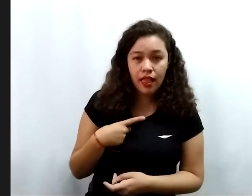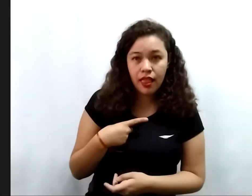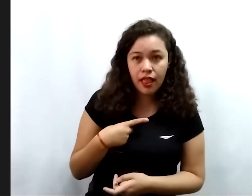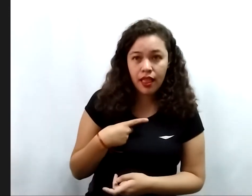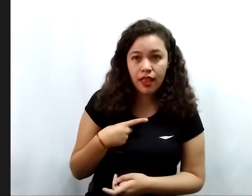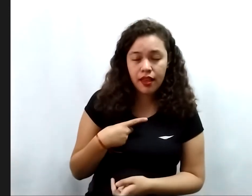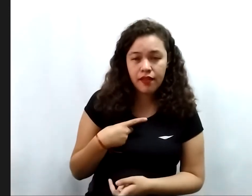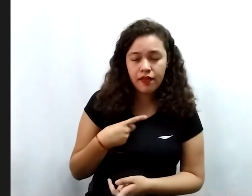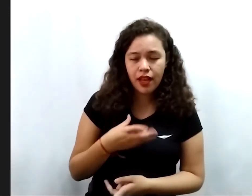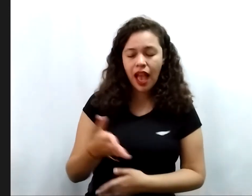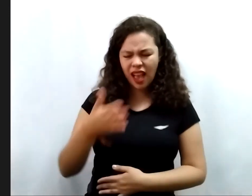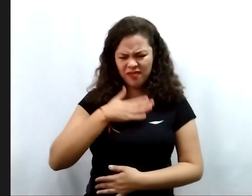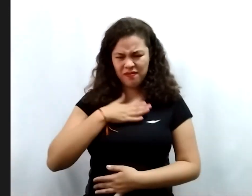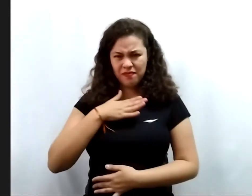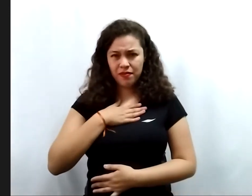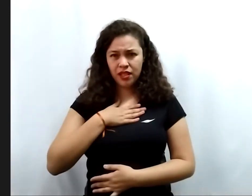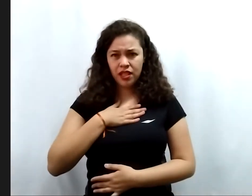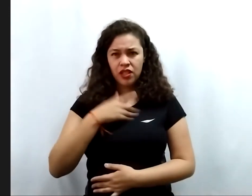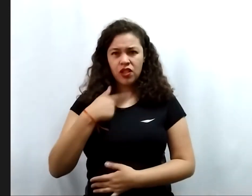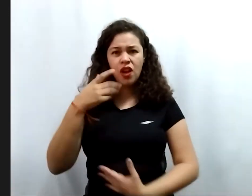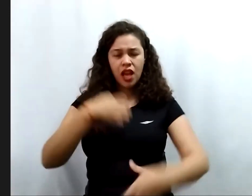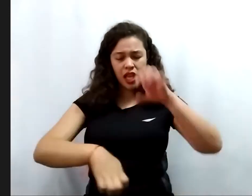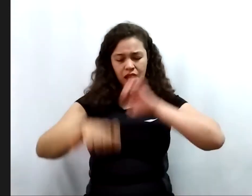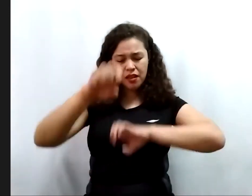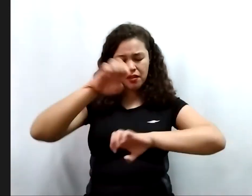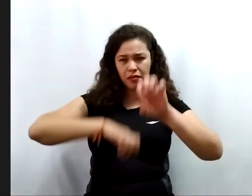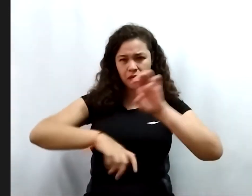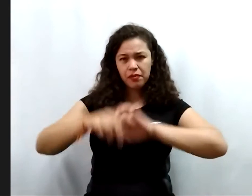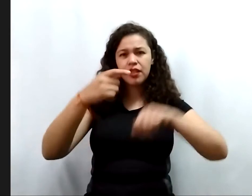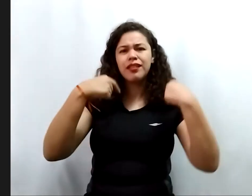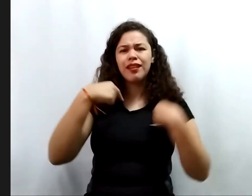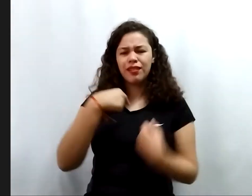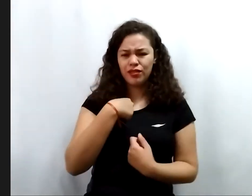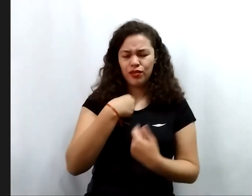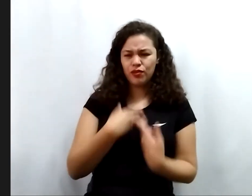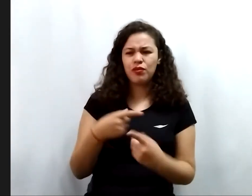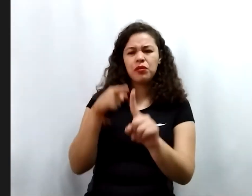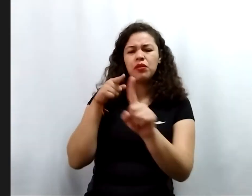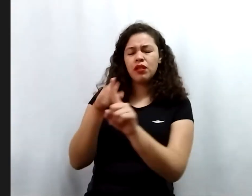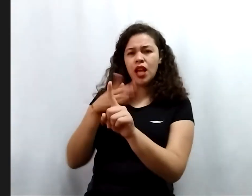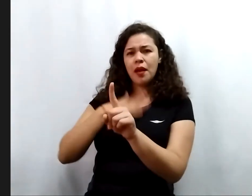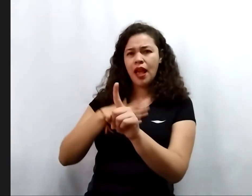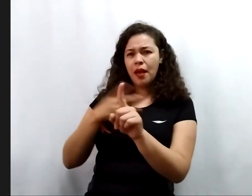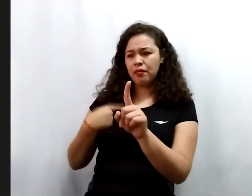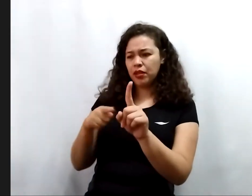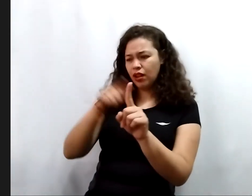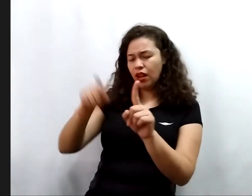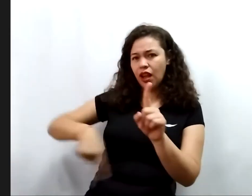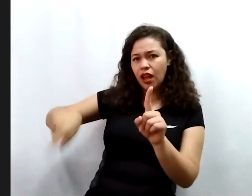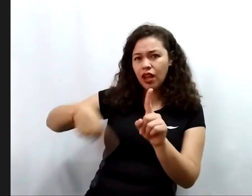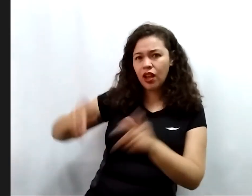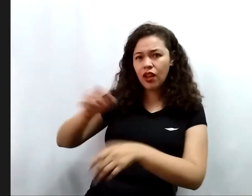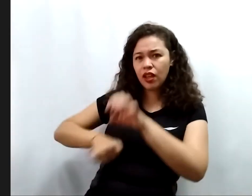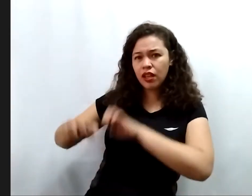me lleva a mí a construir esta empresa? ¿Y qué quiero yo que mis empleados tengan y